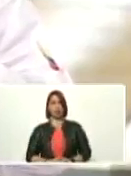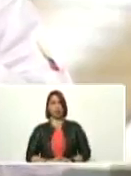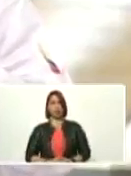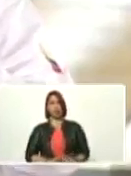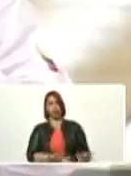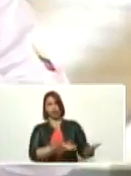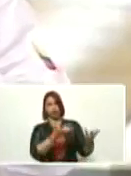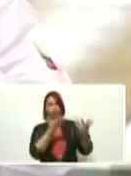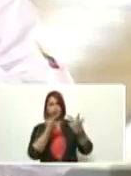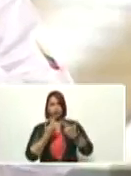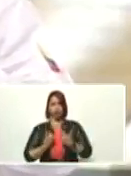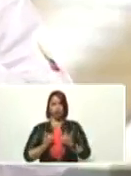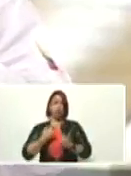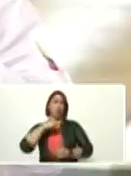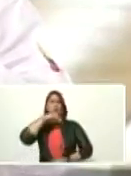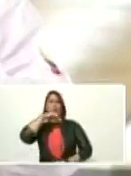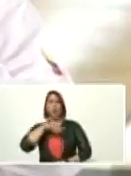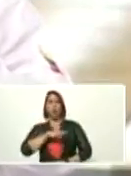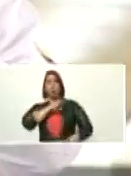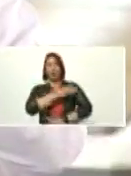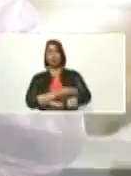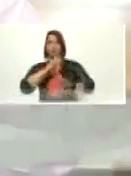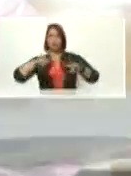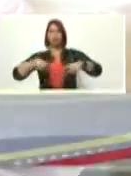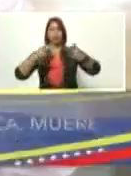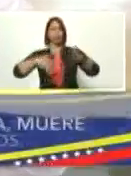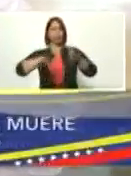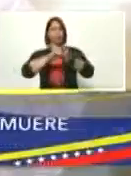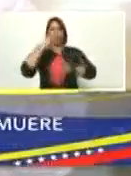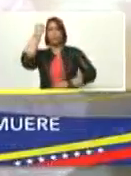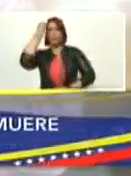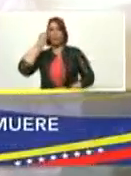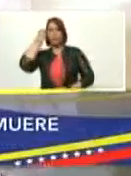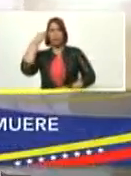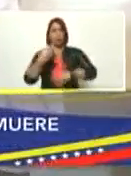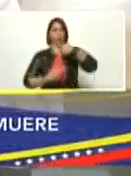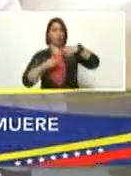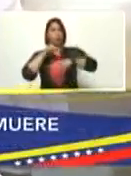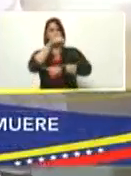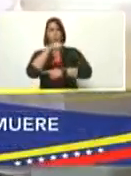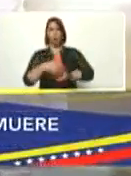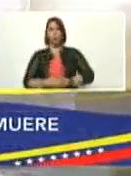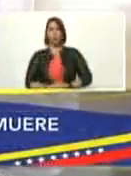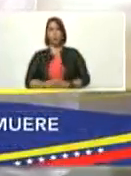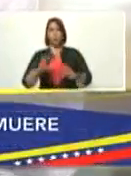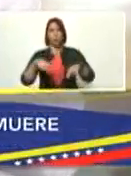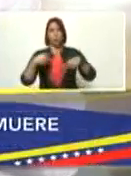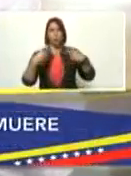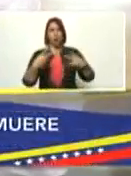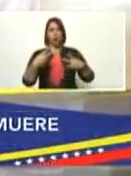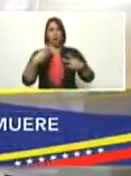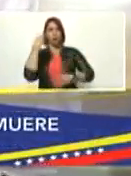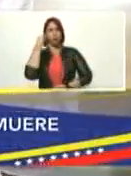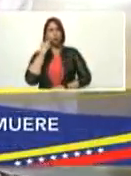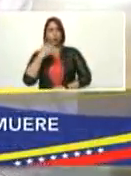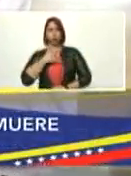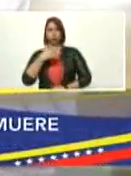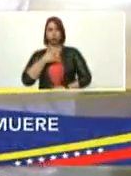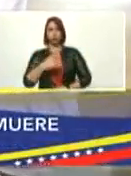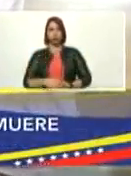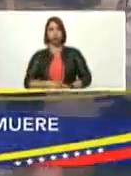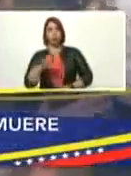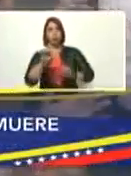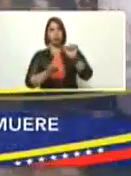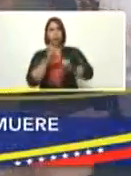la fuerza de la historia la renovación del pensamiento revolucionario del nuevo bolivarianismo del